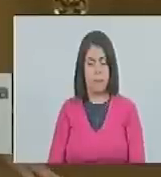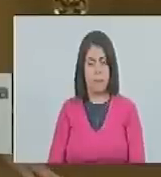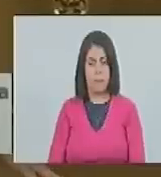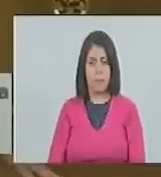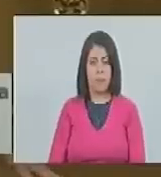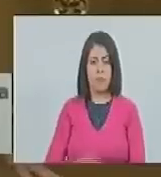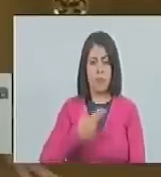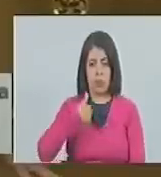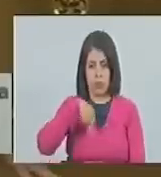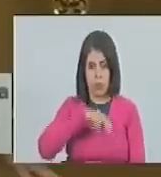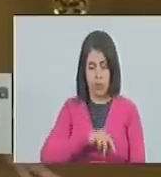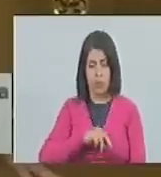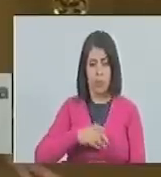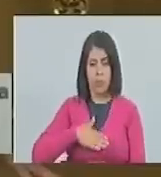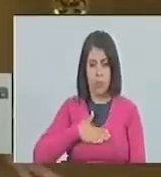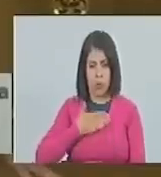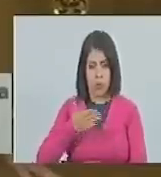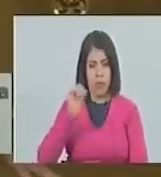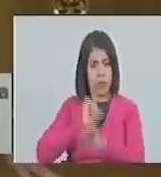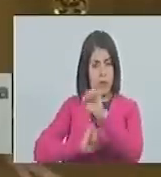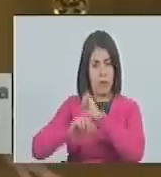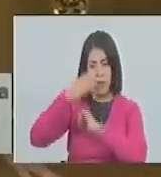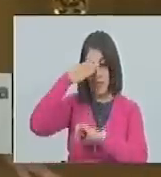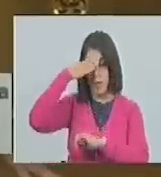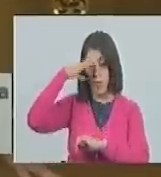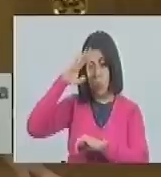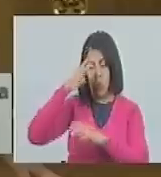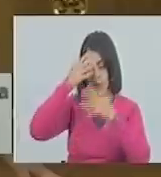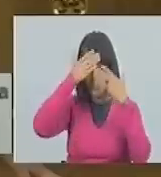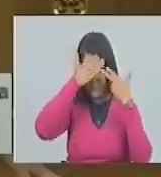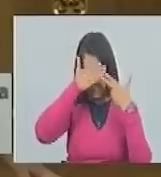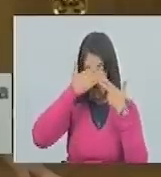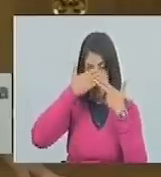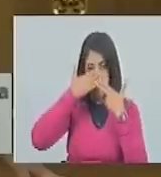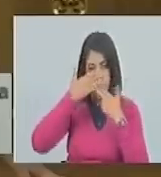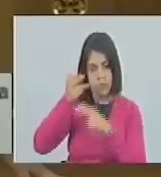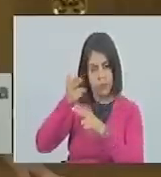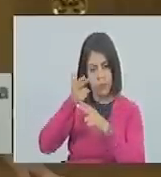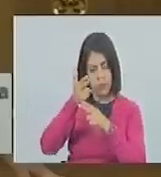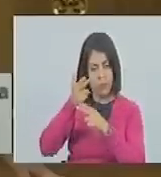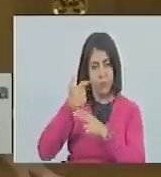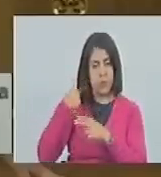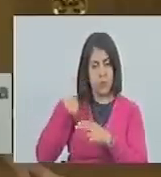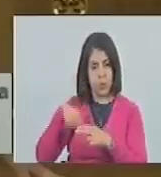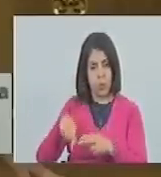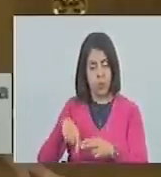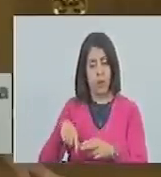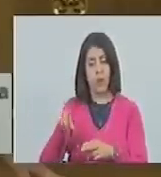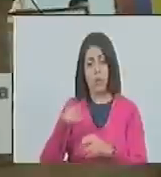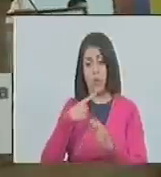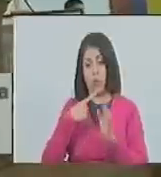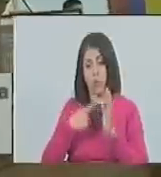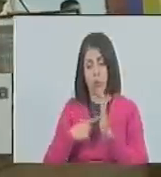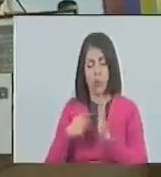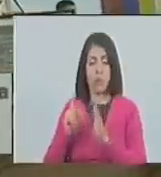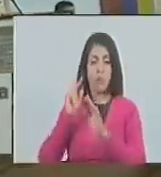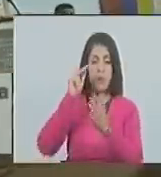Nosotros, obviamente, para poder defender a Cuba del terrorismo, tuvimos que, bueno, violar leyes en Estados